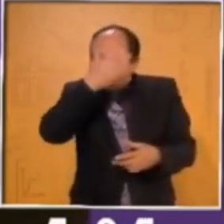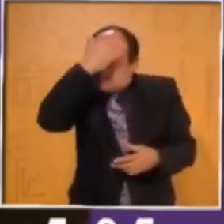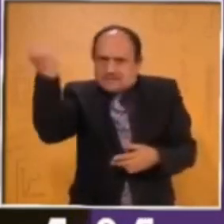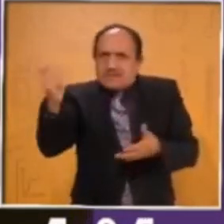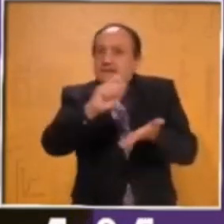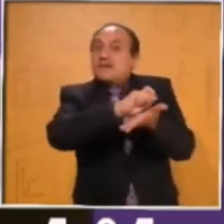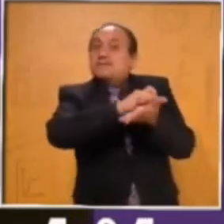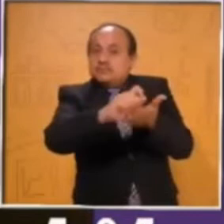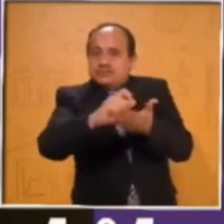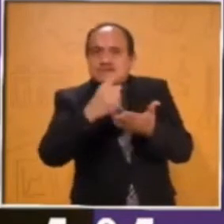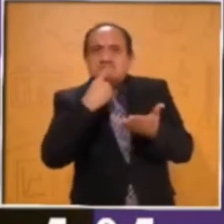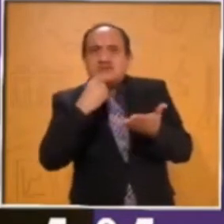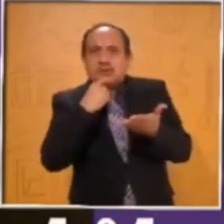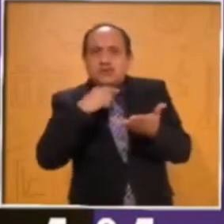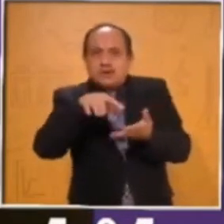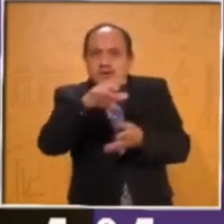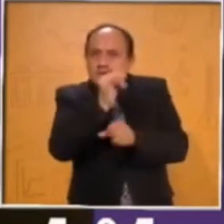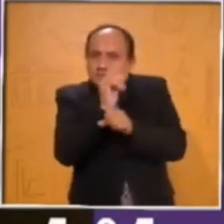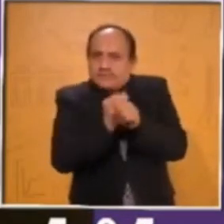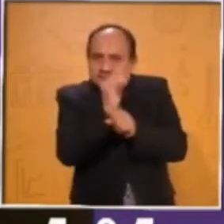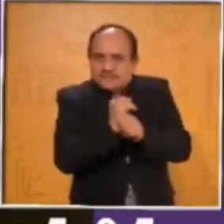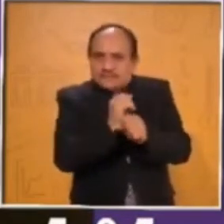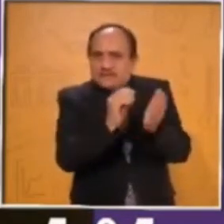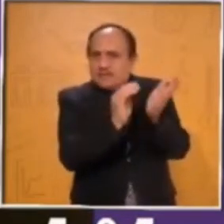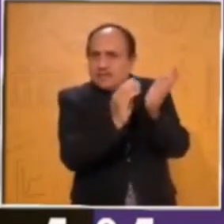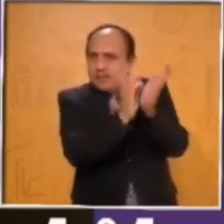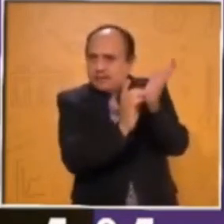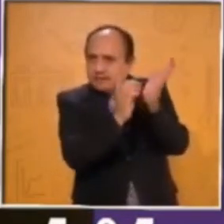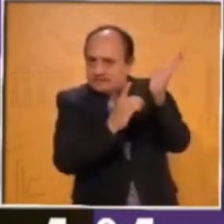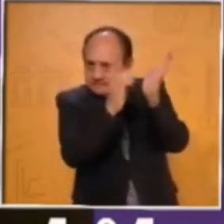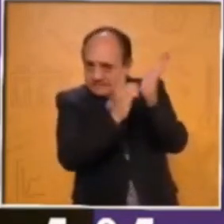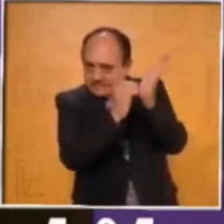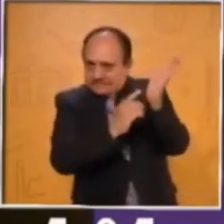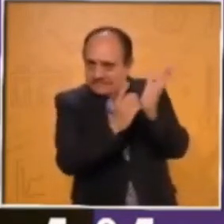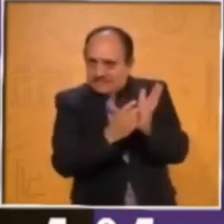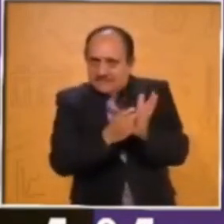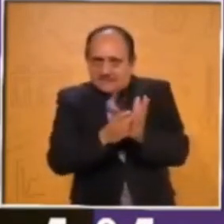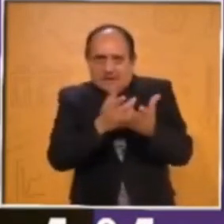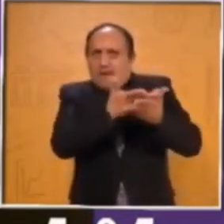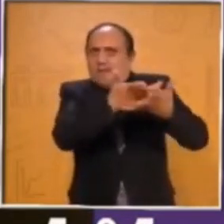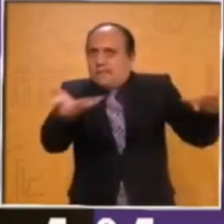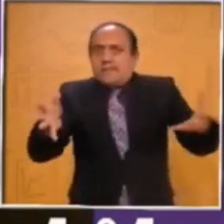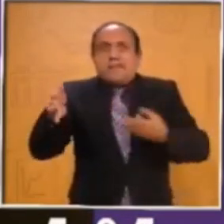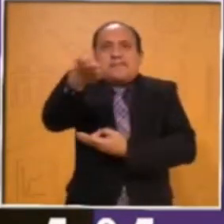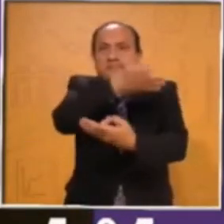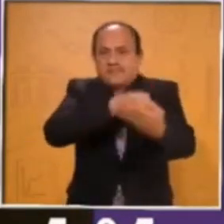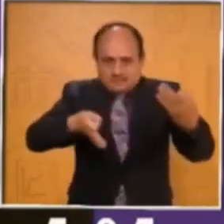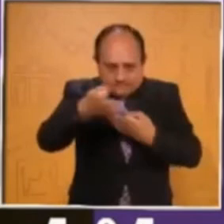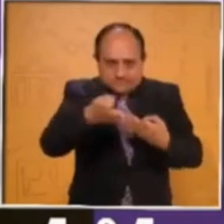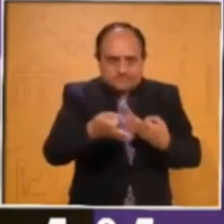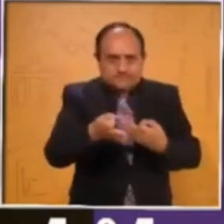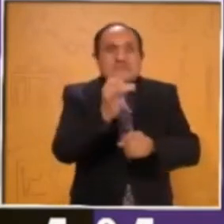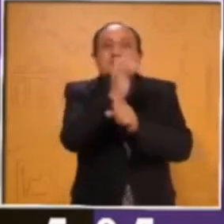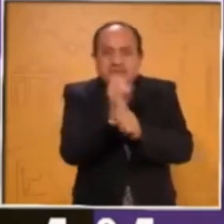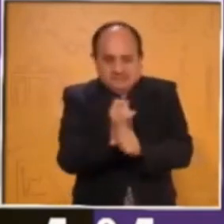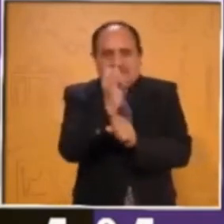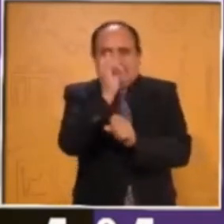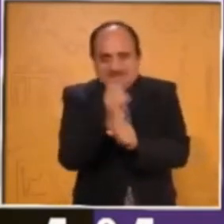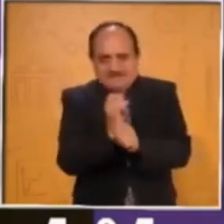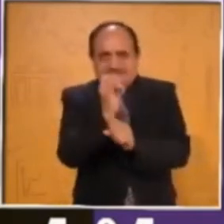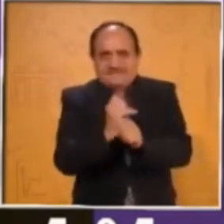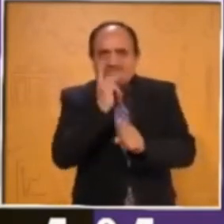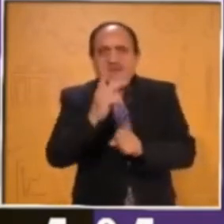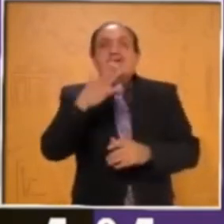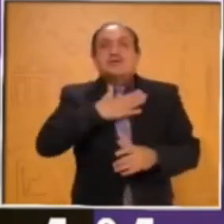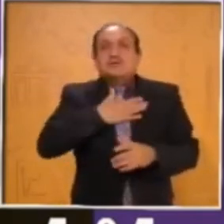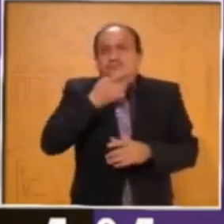subrayara y la buscaba en el diccionario. Bueno, eso nos lo decía a todos. La maestra nos decía eso a todos. Creo que fui de